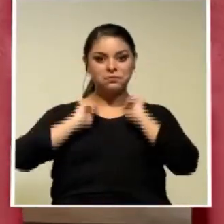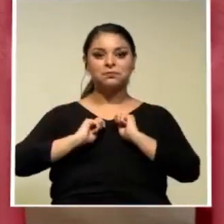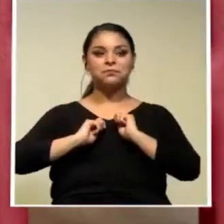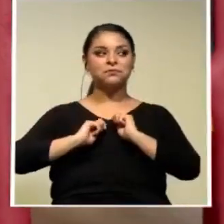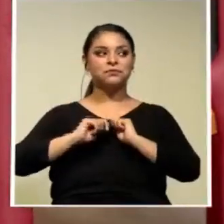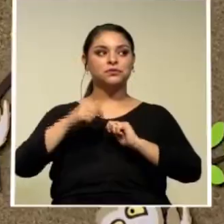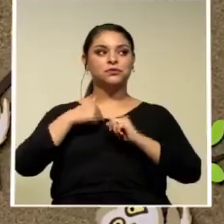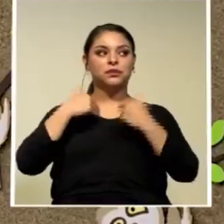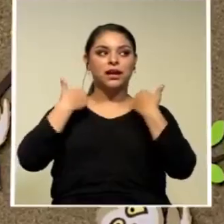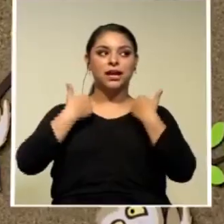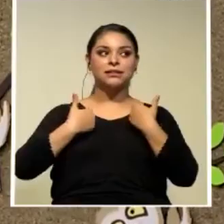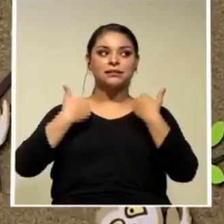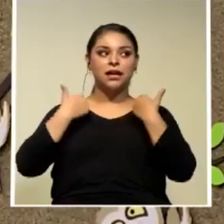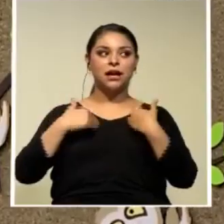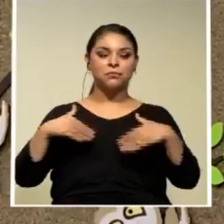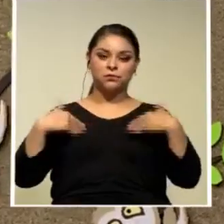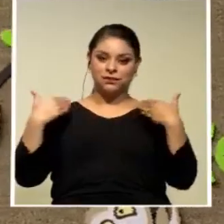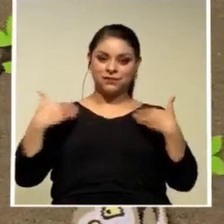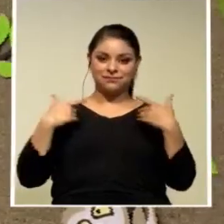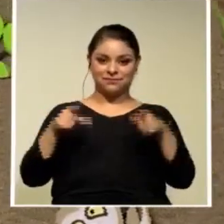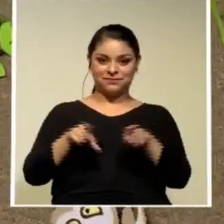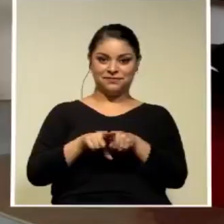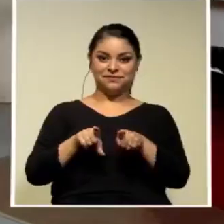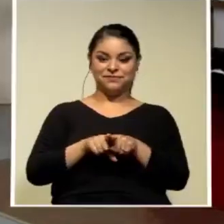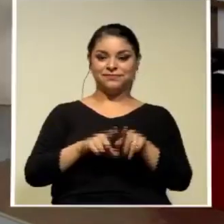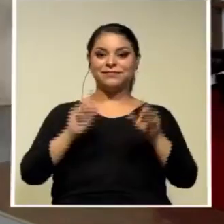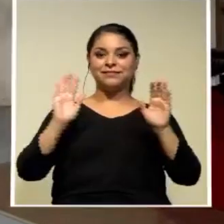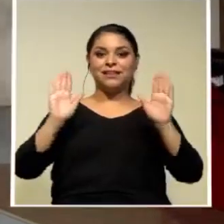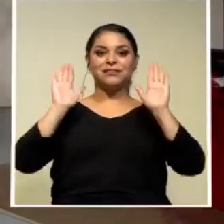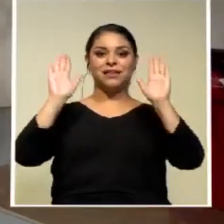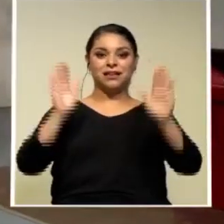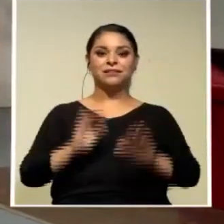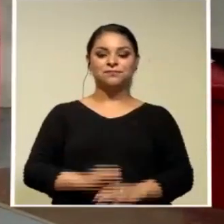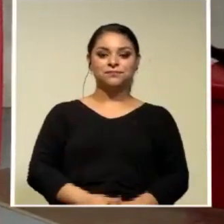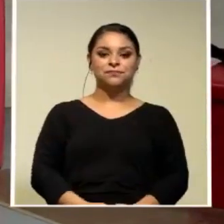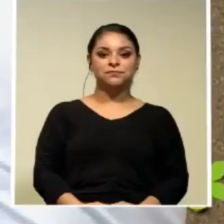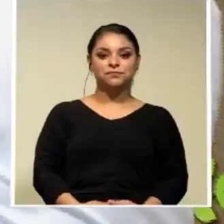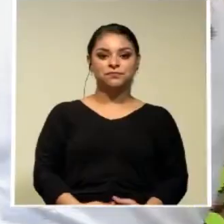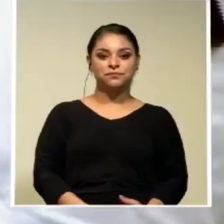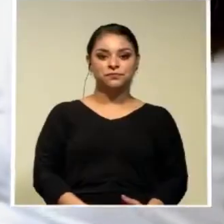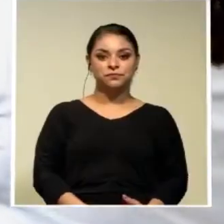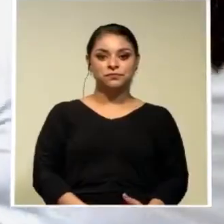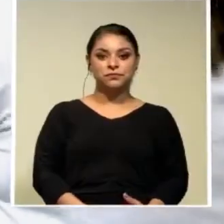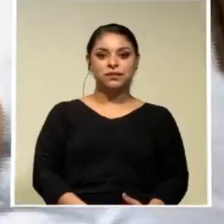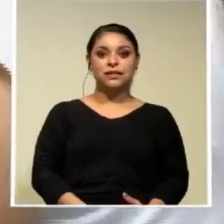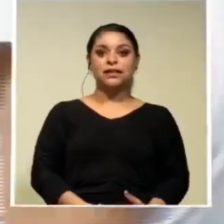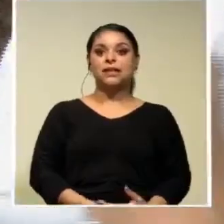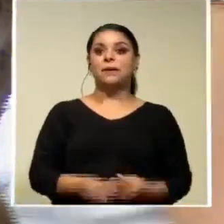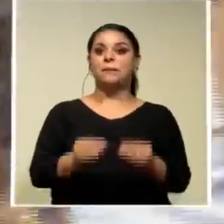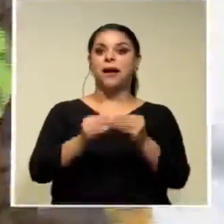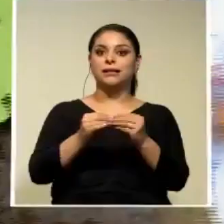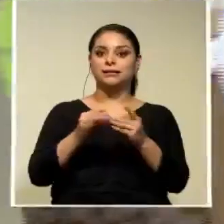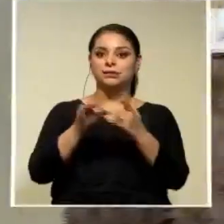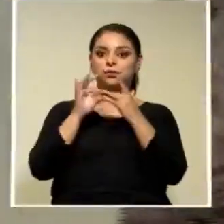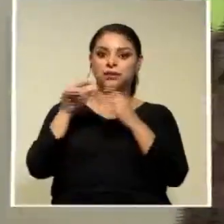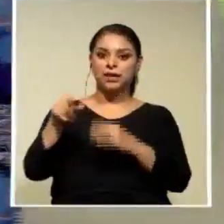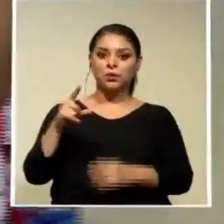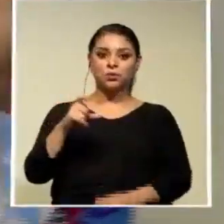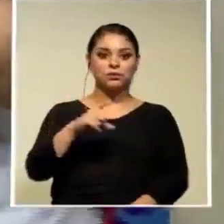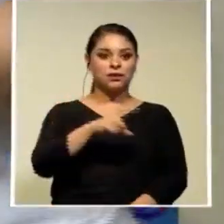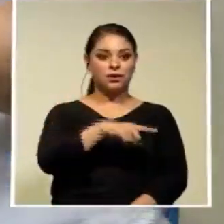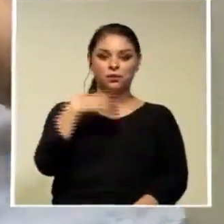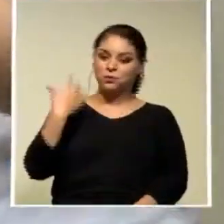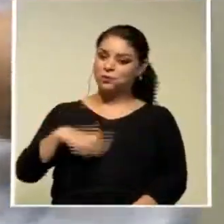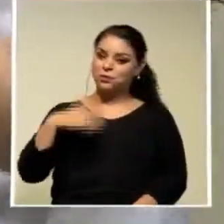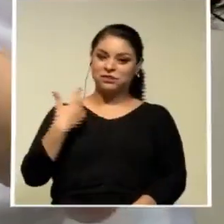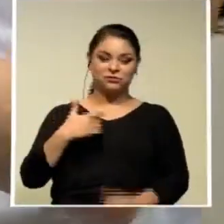estoy cansadísima, pero muy feliz también. Excelente. Y más con el gusano, este sí fue un reto total,